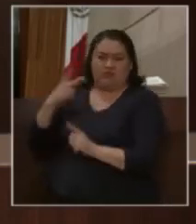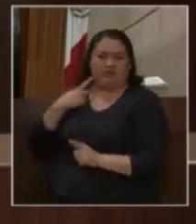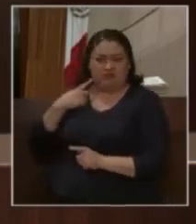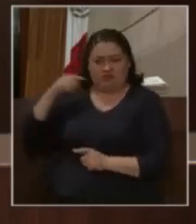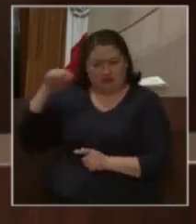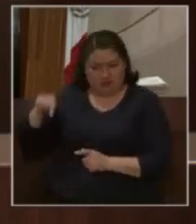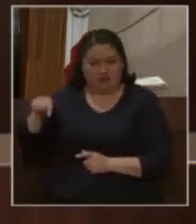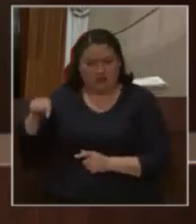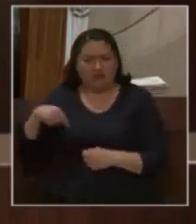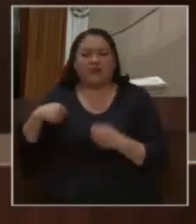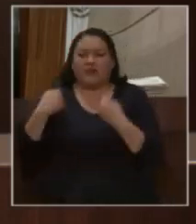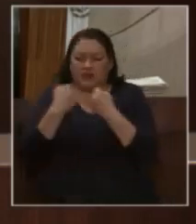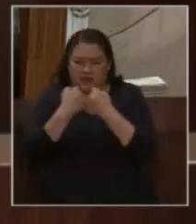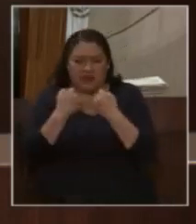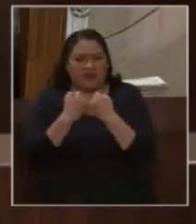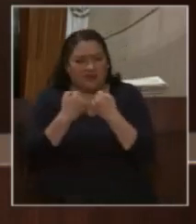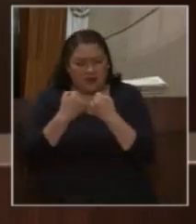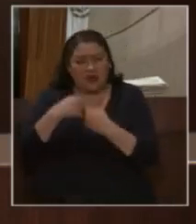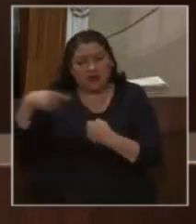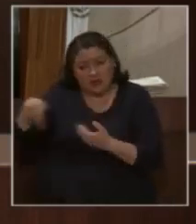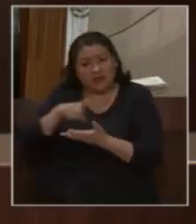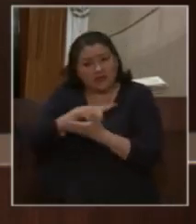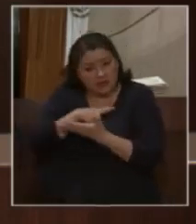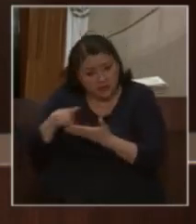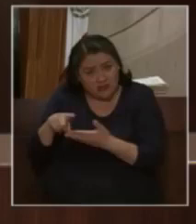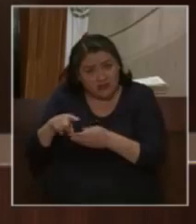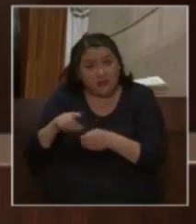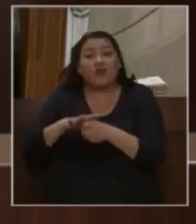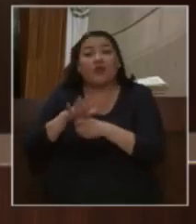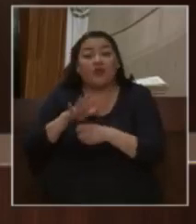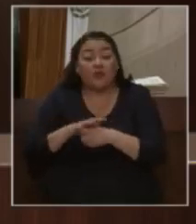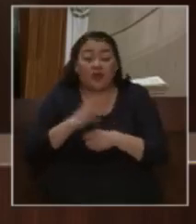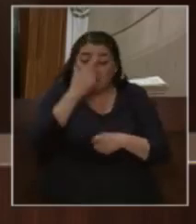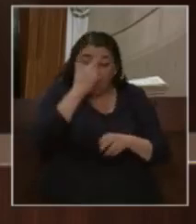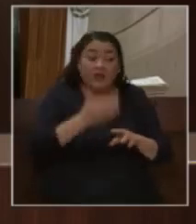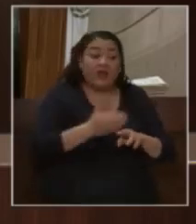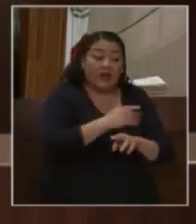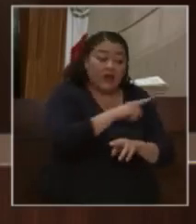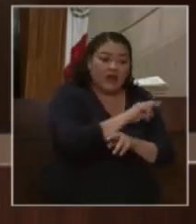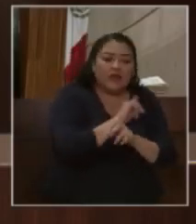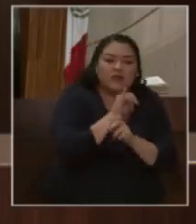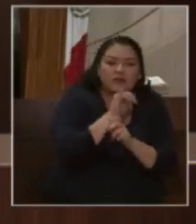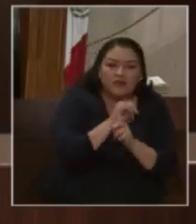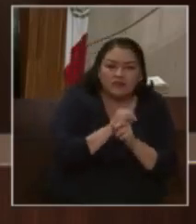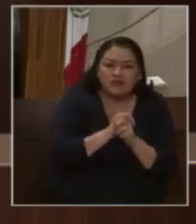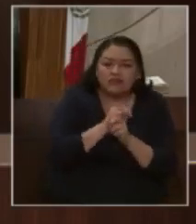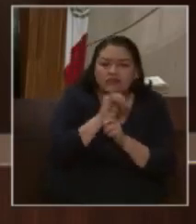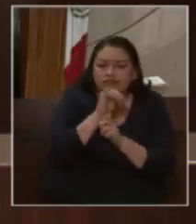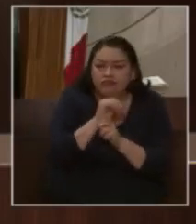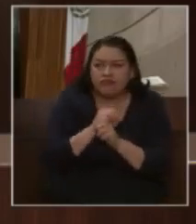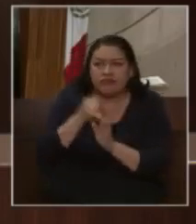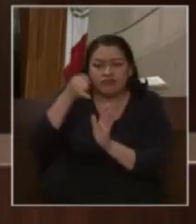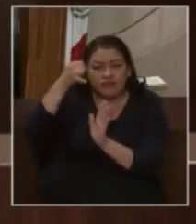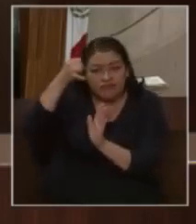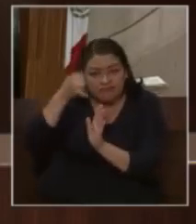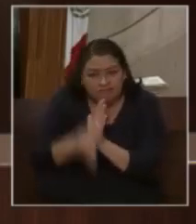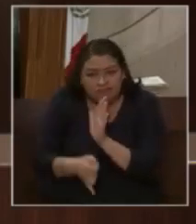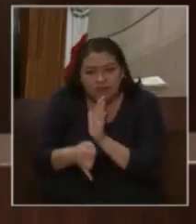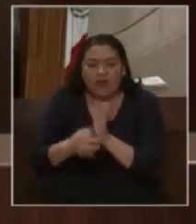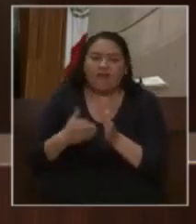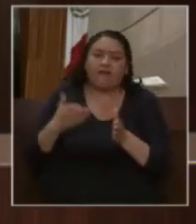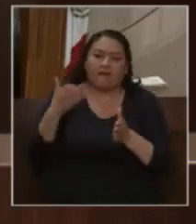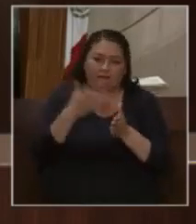porque efectivamente no hubo la exhaustividad en el momento, en el análisis de las pruebas o de